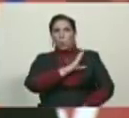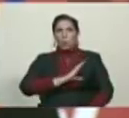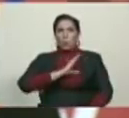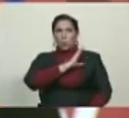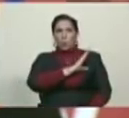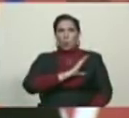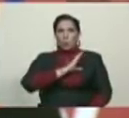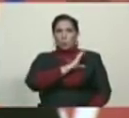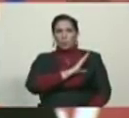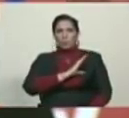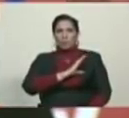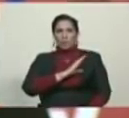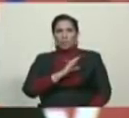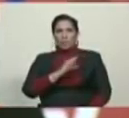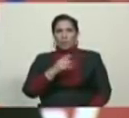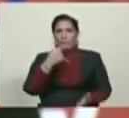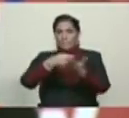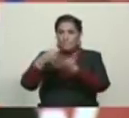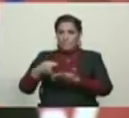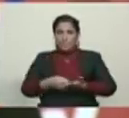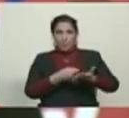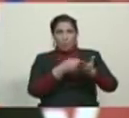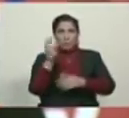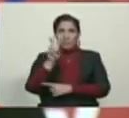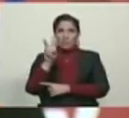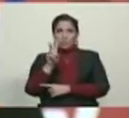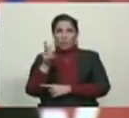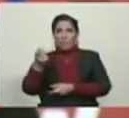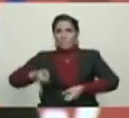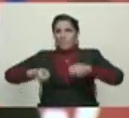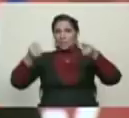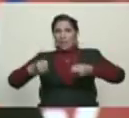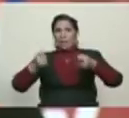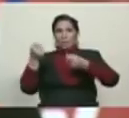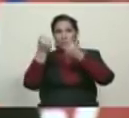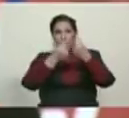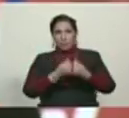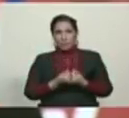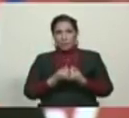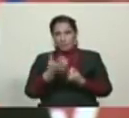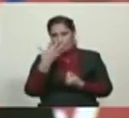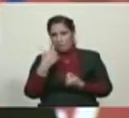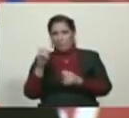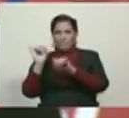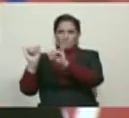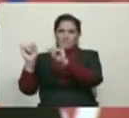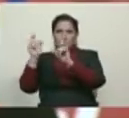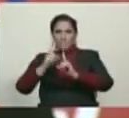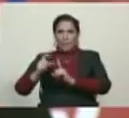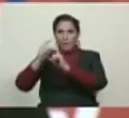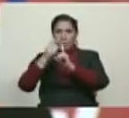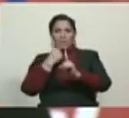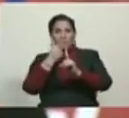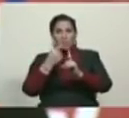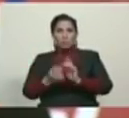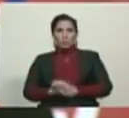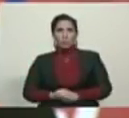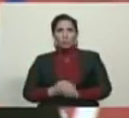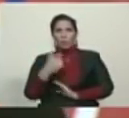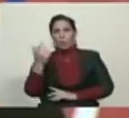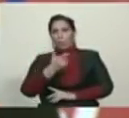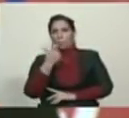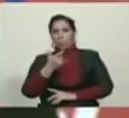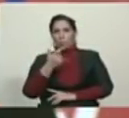mercados financieros, acreedores de Venezuela. Entendiendo que dentro de sus propias palabras usted ha dicho que se busca ceder